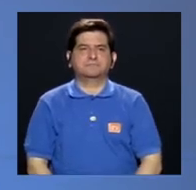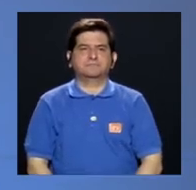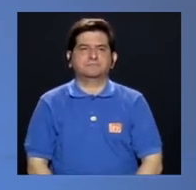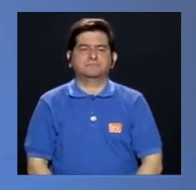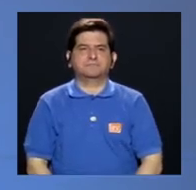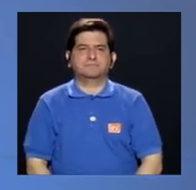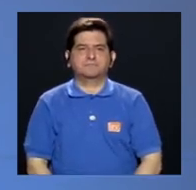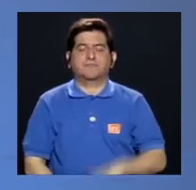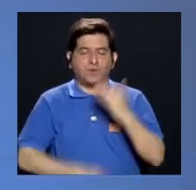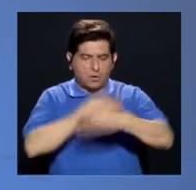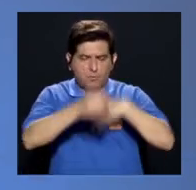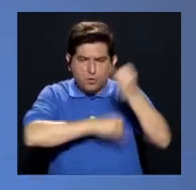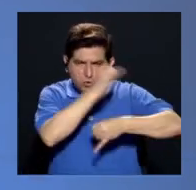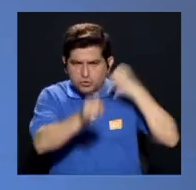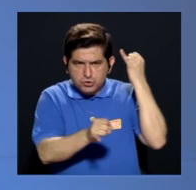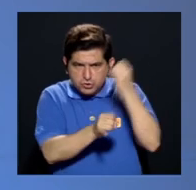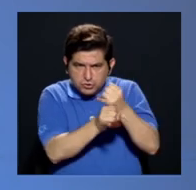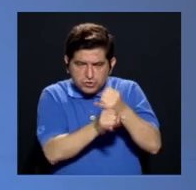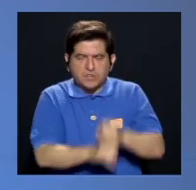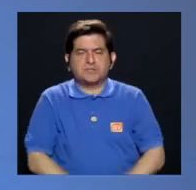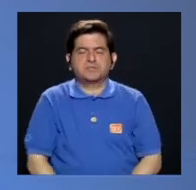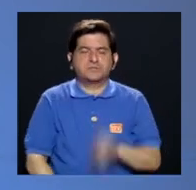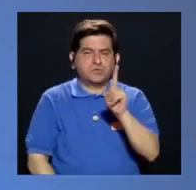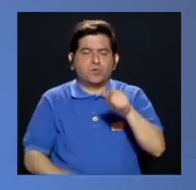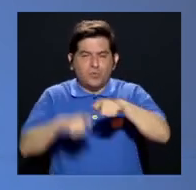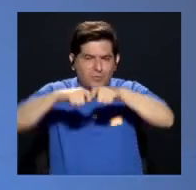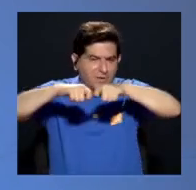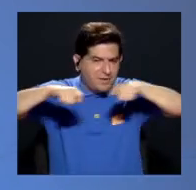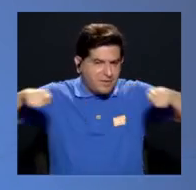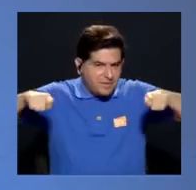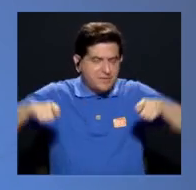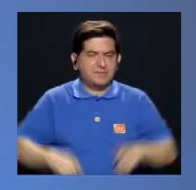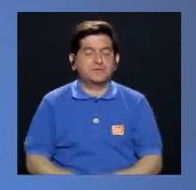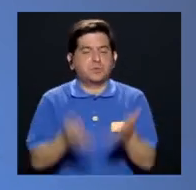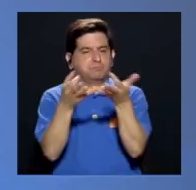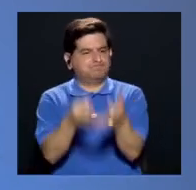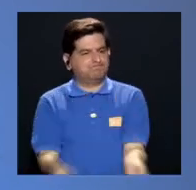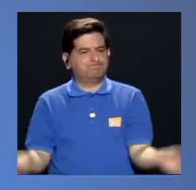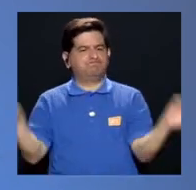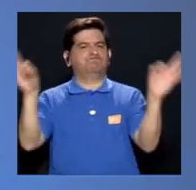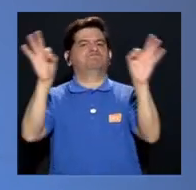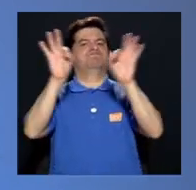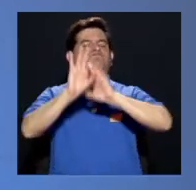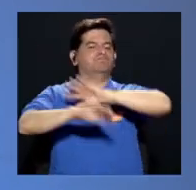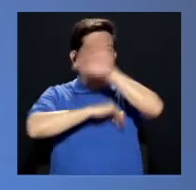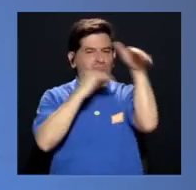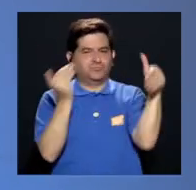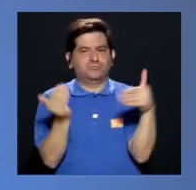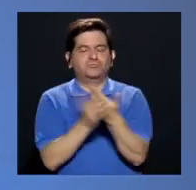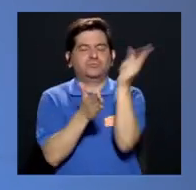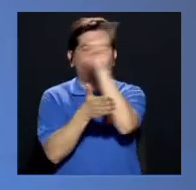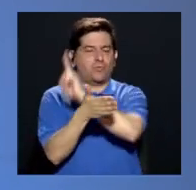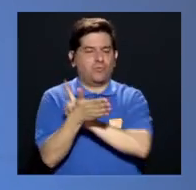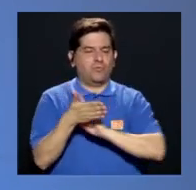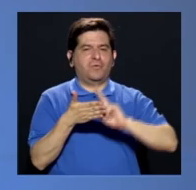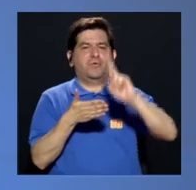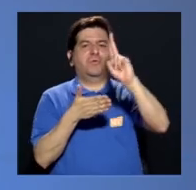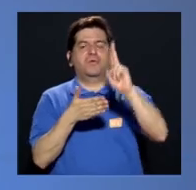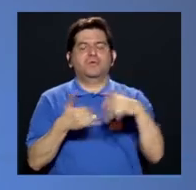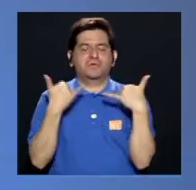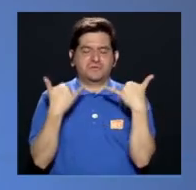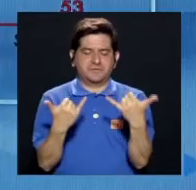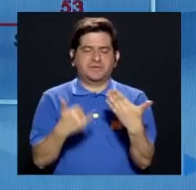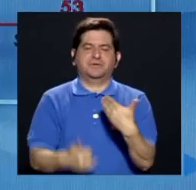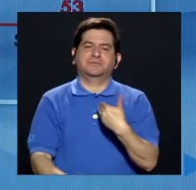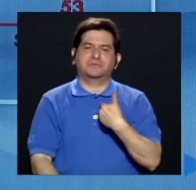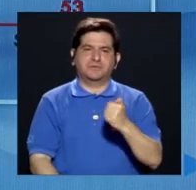La internacionalización es una de las dimensiones más importantes de toda universidad